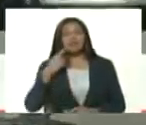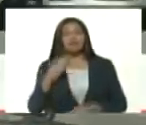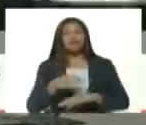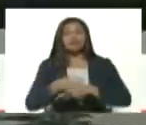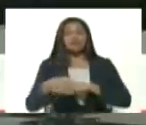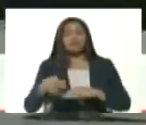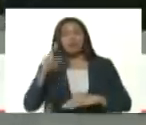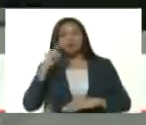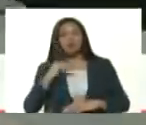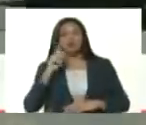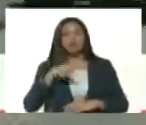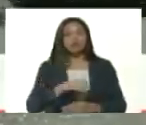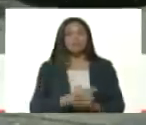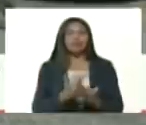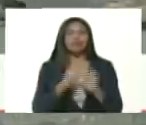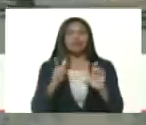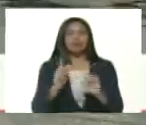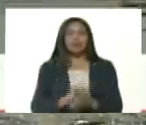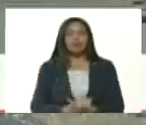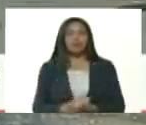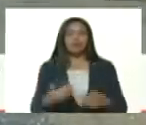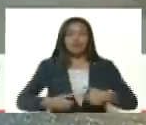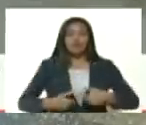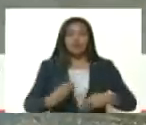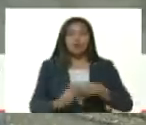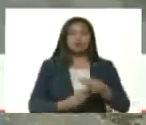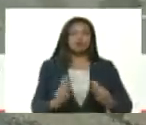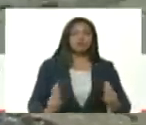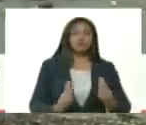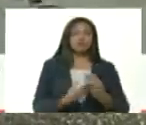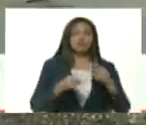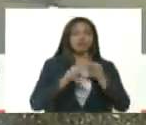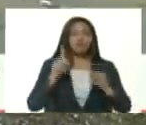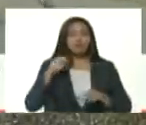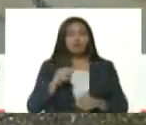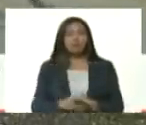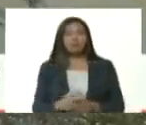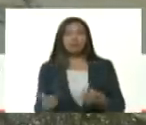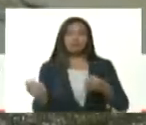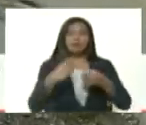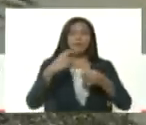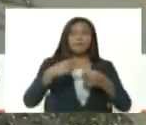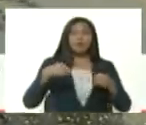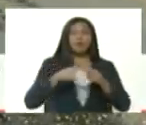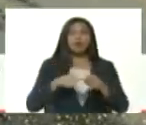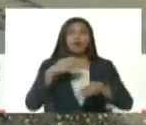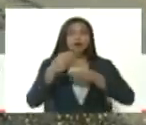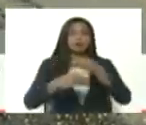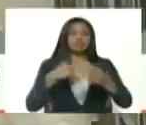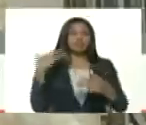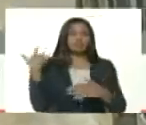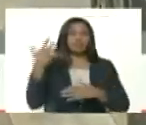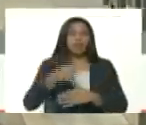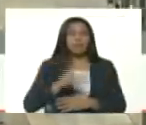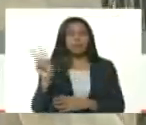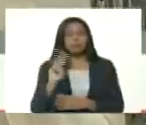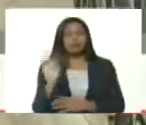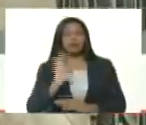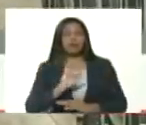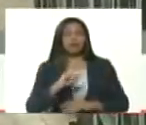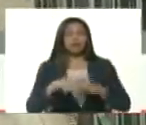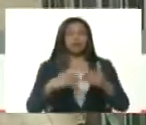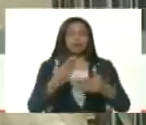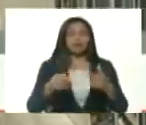municipio bolivariano Libertador. Es un esfuerzo que estamos haciendo para sumarnos, como lo hemos hecho desde Venezuela, desde Caracas y